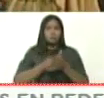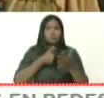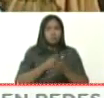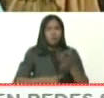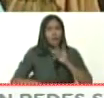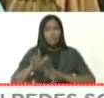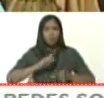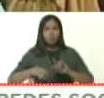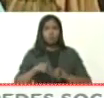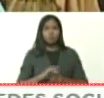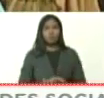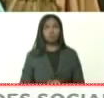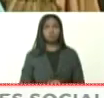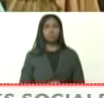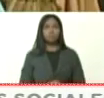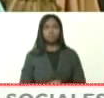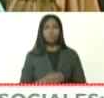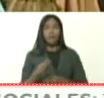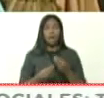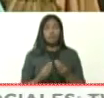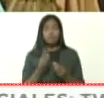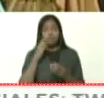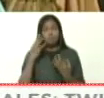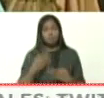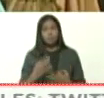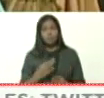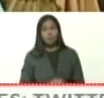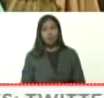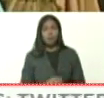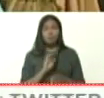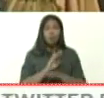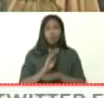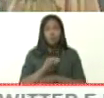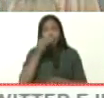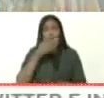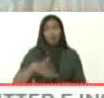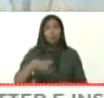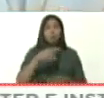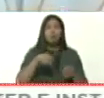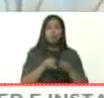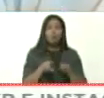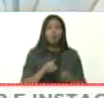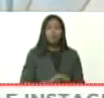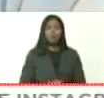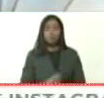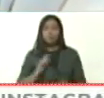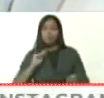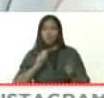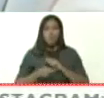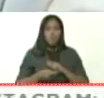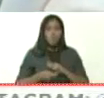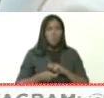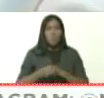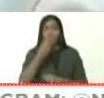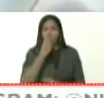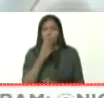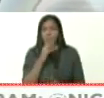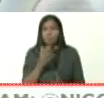amorosa, realiza para proteger al pueblo, se convierten en